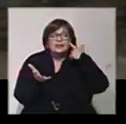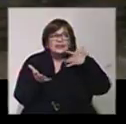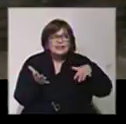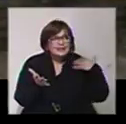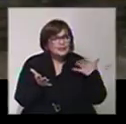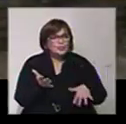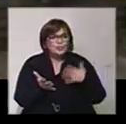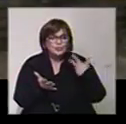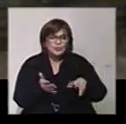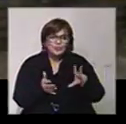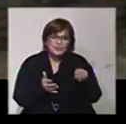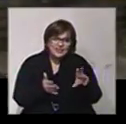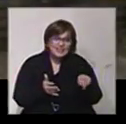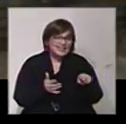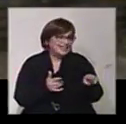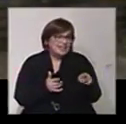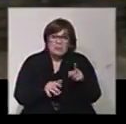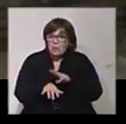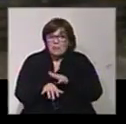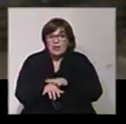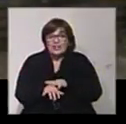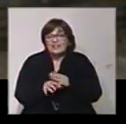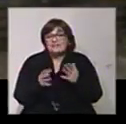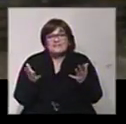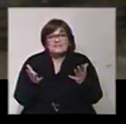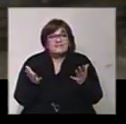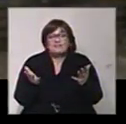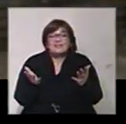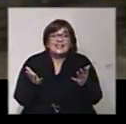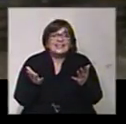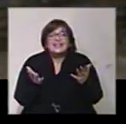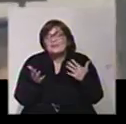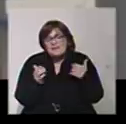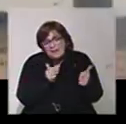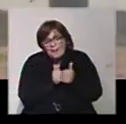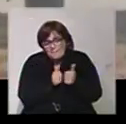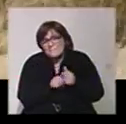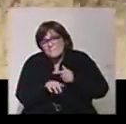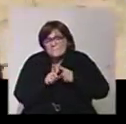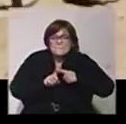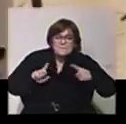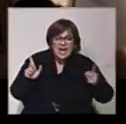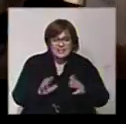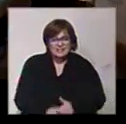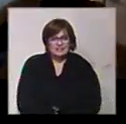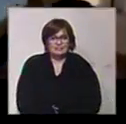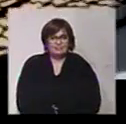salado, y en el momento, no sé, hubiese estado más con el loco, no sé.